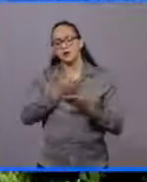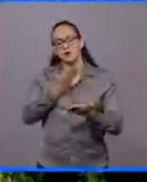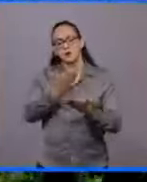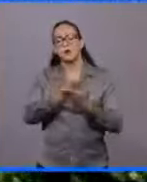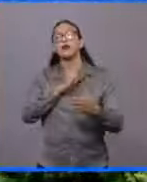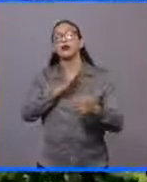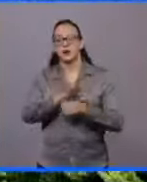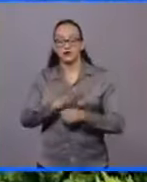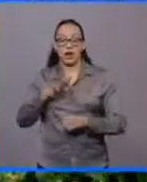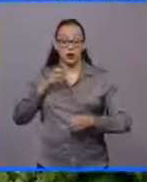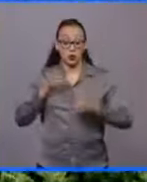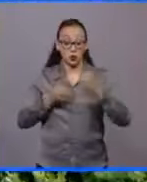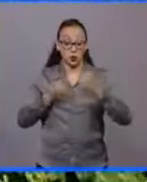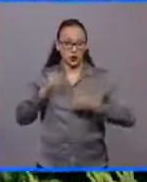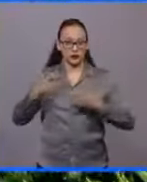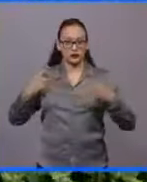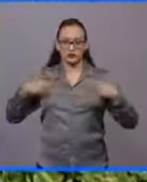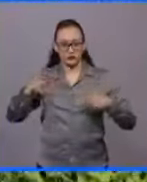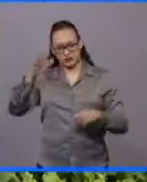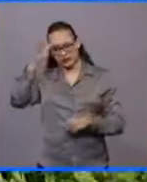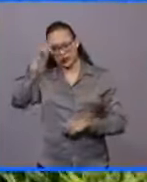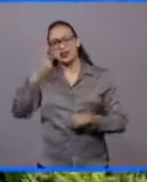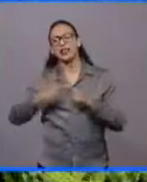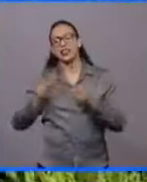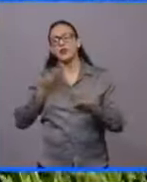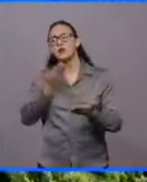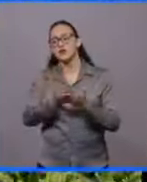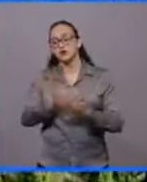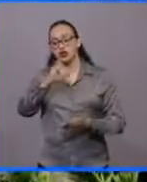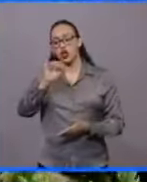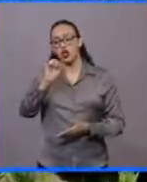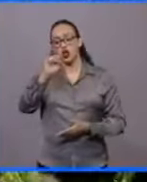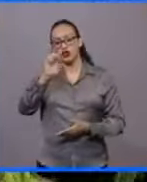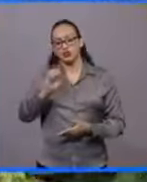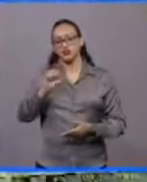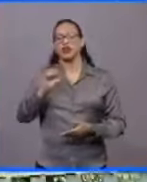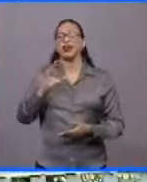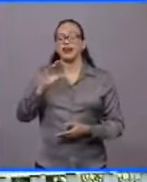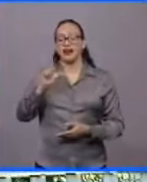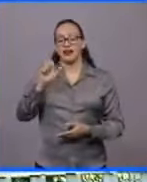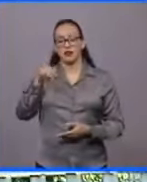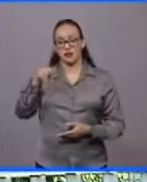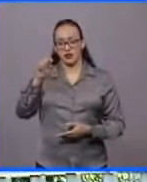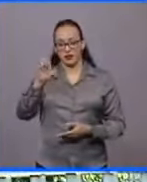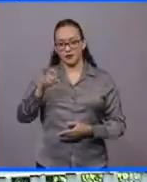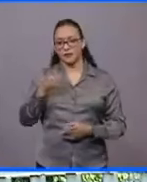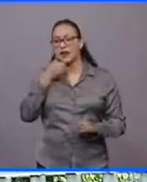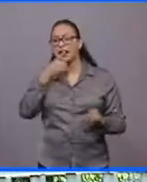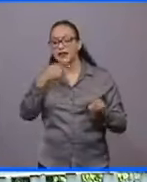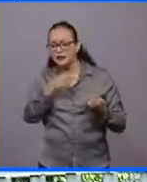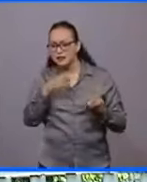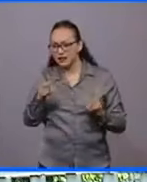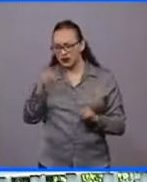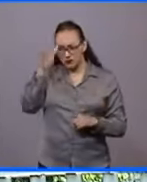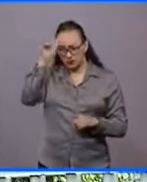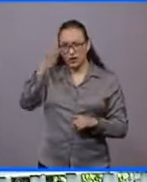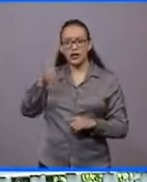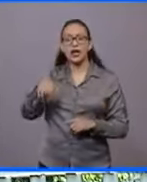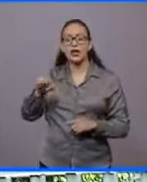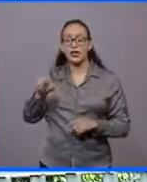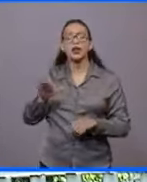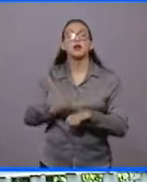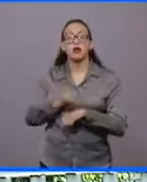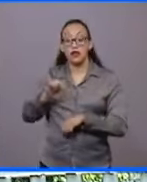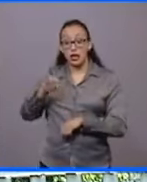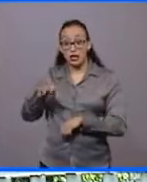propone resolver el juicio de inconformidad presentado por José Alfredo Clemente Pérez y que impugna el acuerdo del INE que declaró